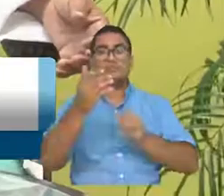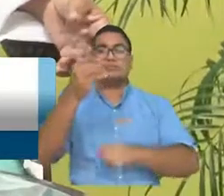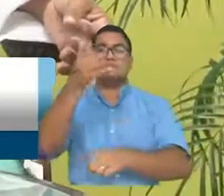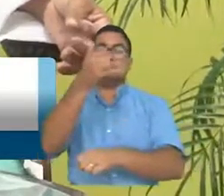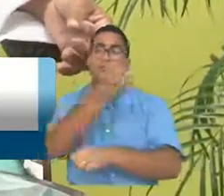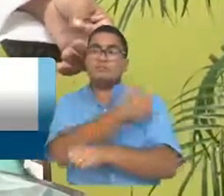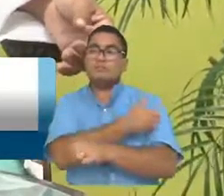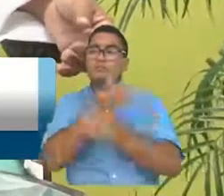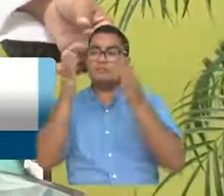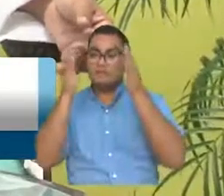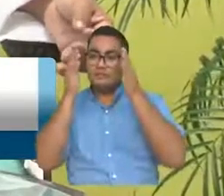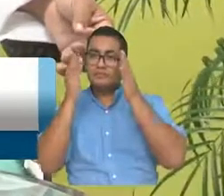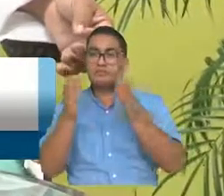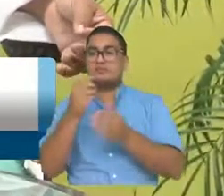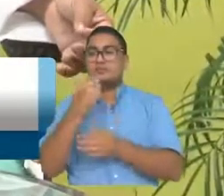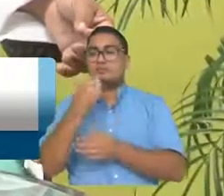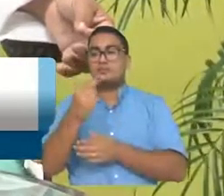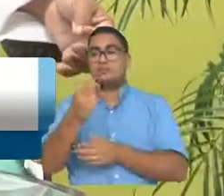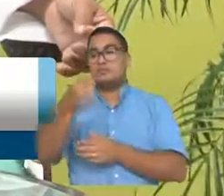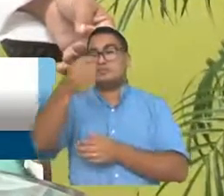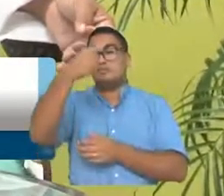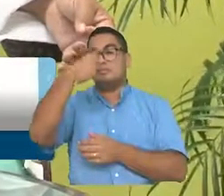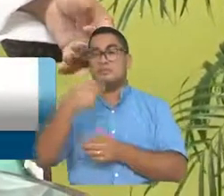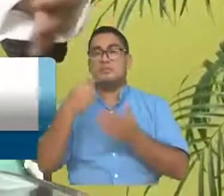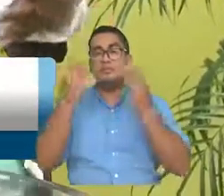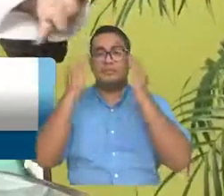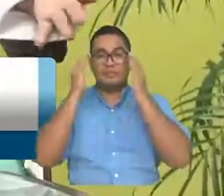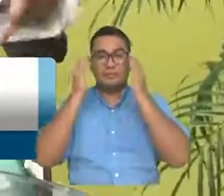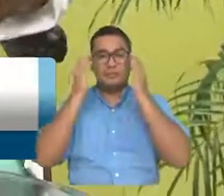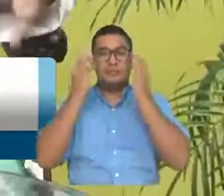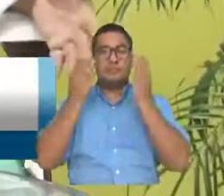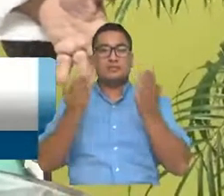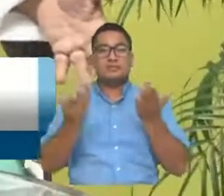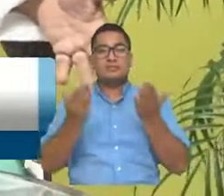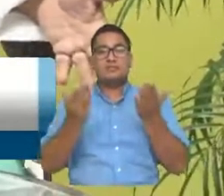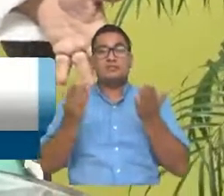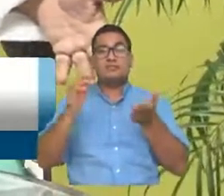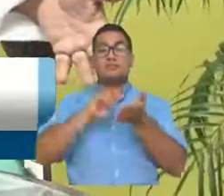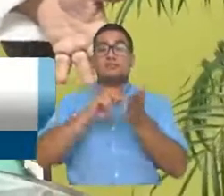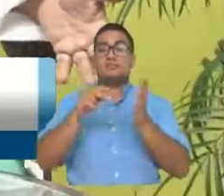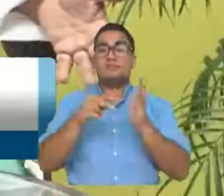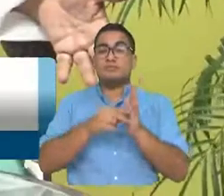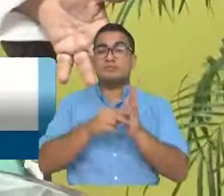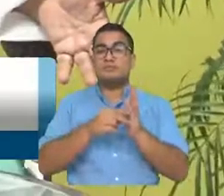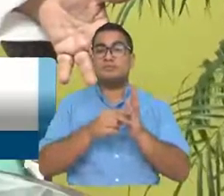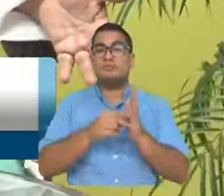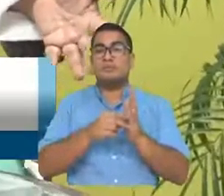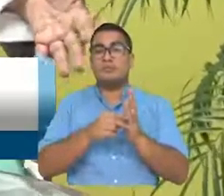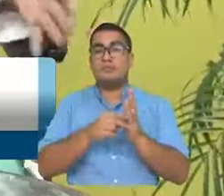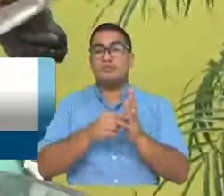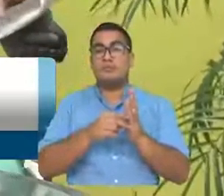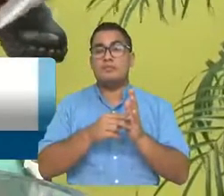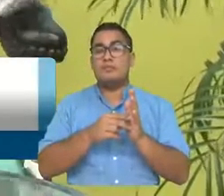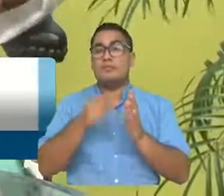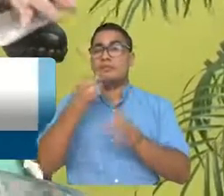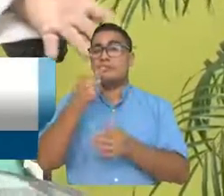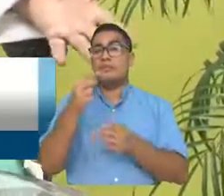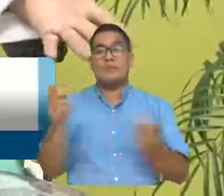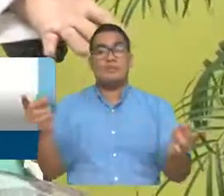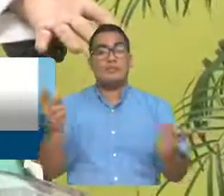irreversible. Sí, y nosotros como Ministerio de Salud andamos haciendo visita casa a casa y si encontramos a alguien que tiene